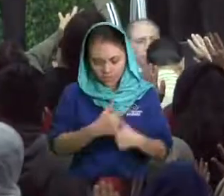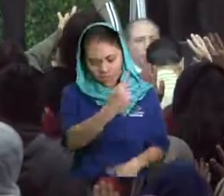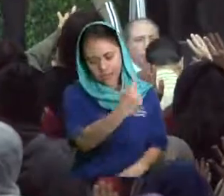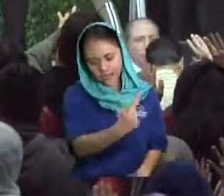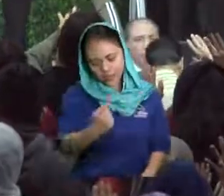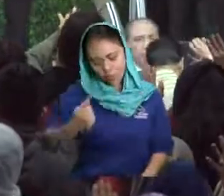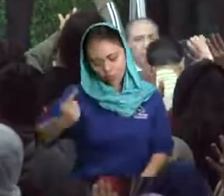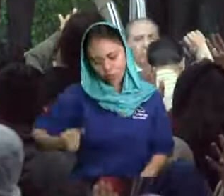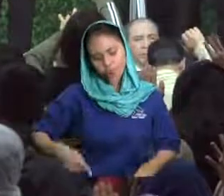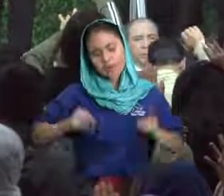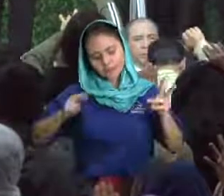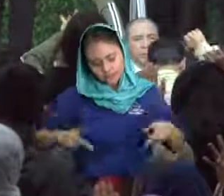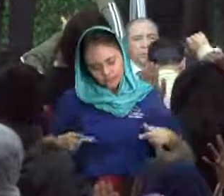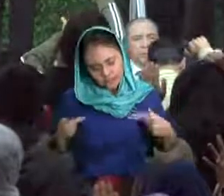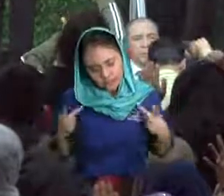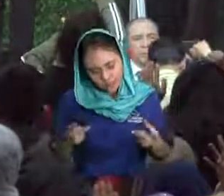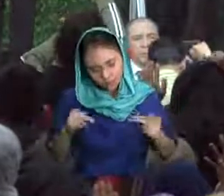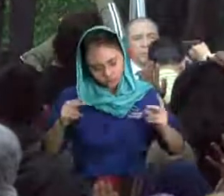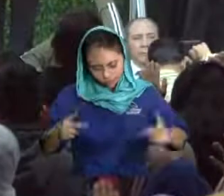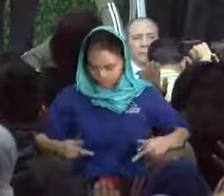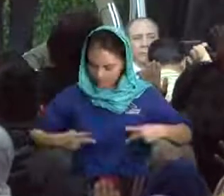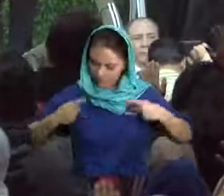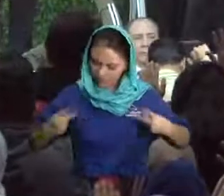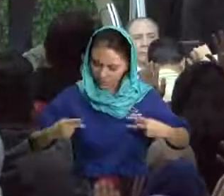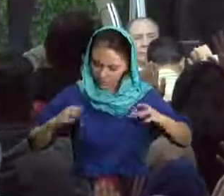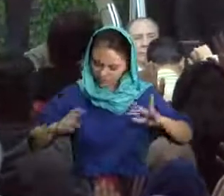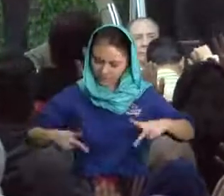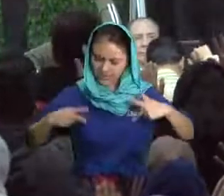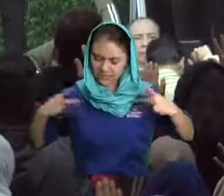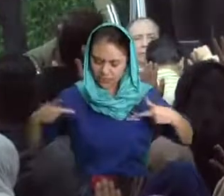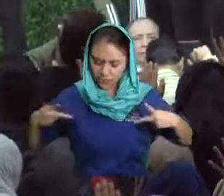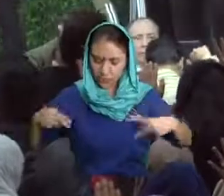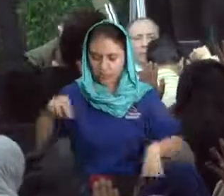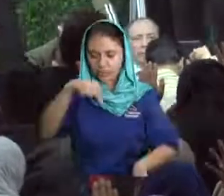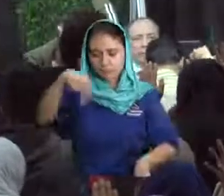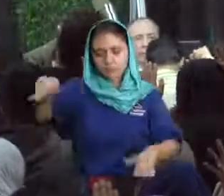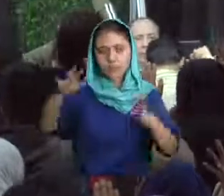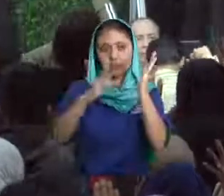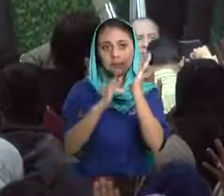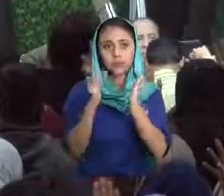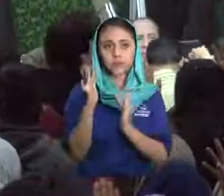nombre. Vivifícalos, vivifícalos, vivifícalos.